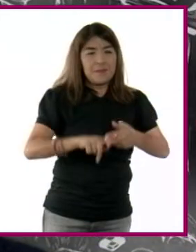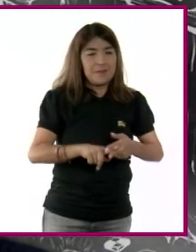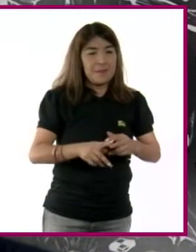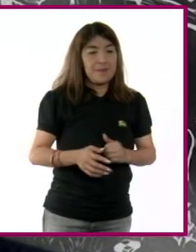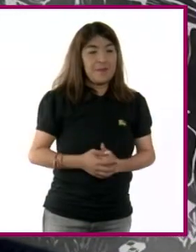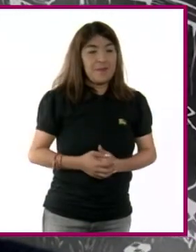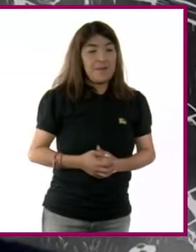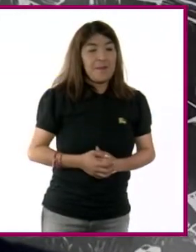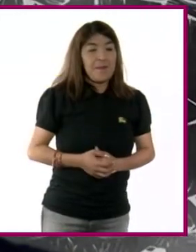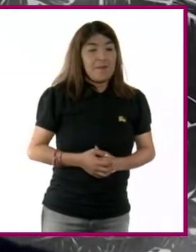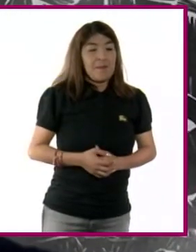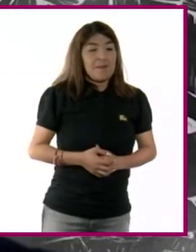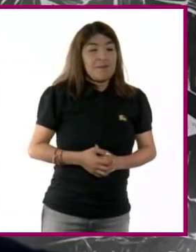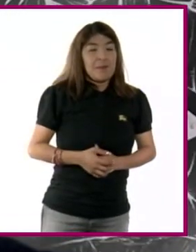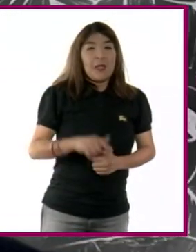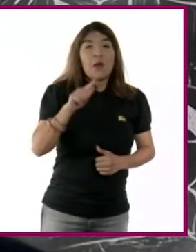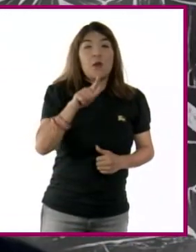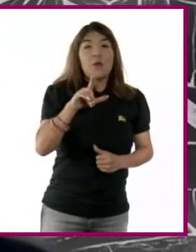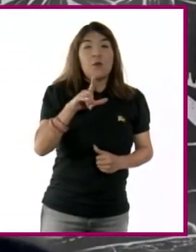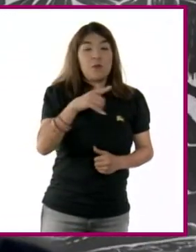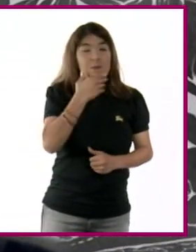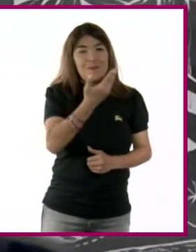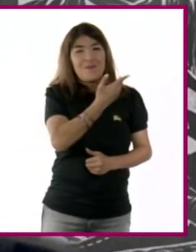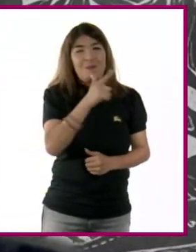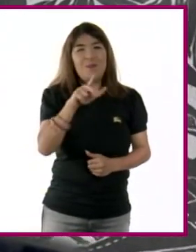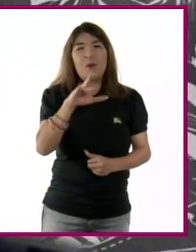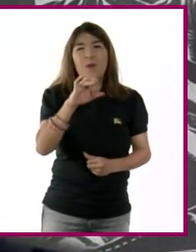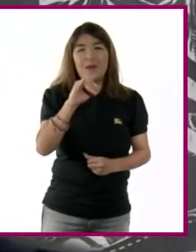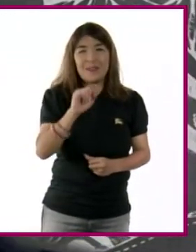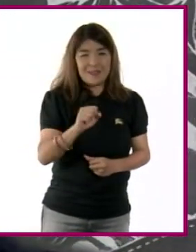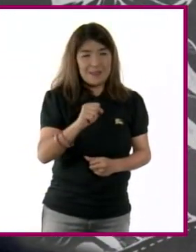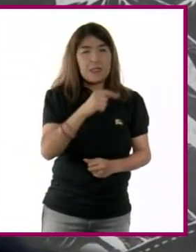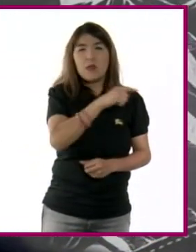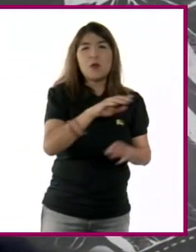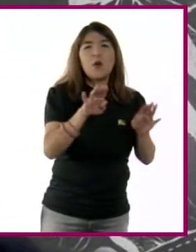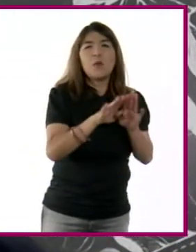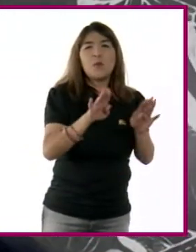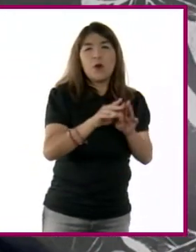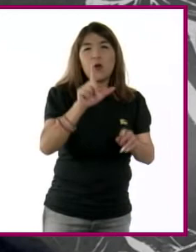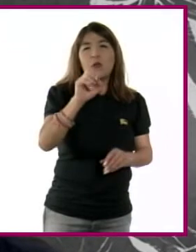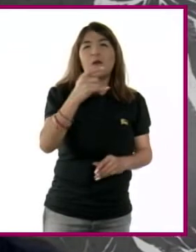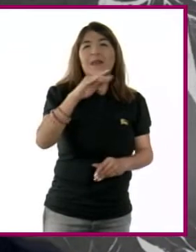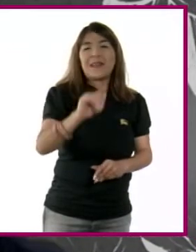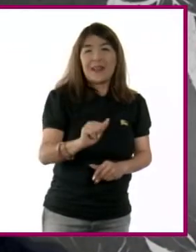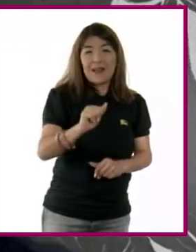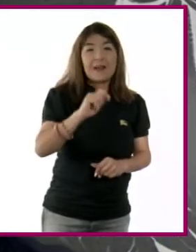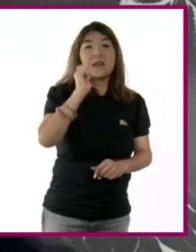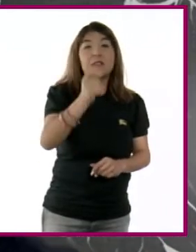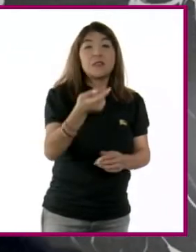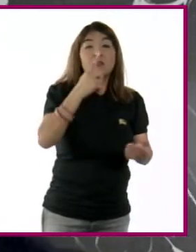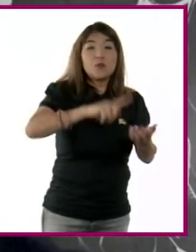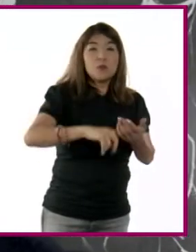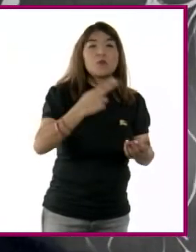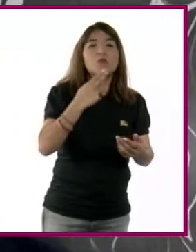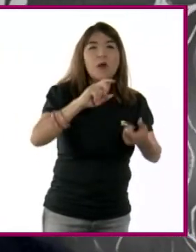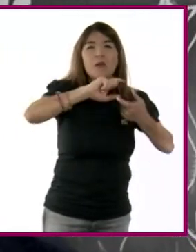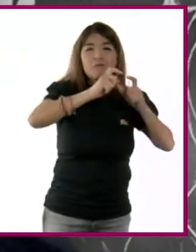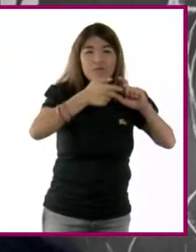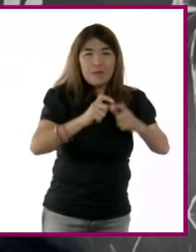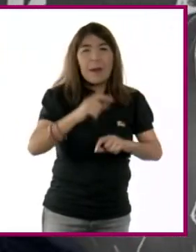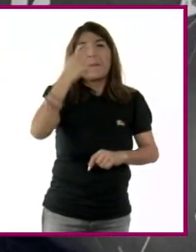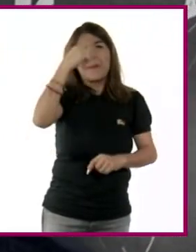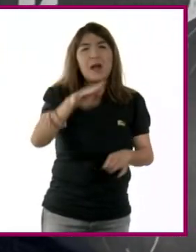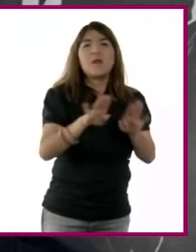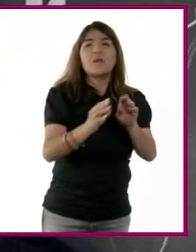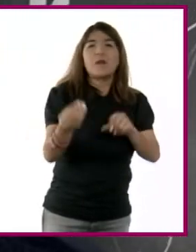Lewis Carroll tuvo aportaciones importantes a la lógica simbólica. La lógica simbólica es un lenguaje que hace uso de símbolos para representar